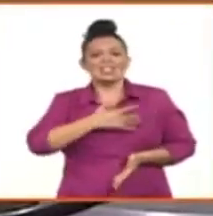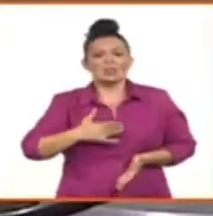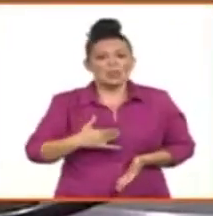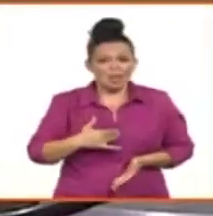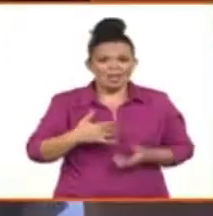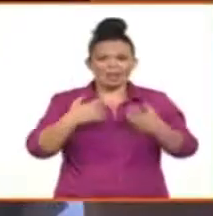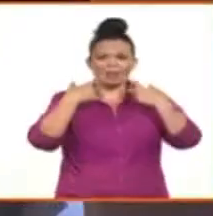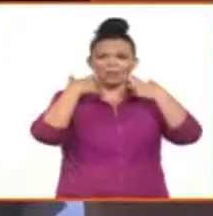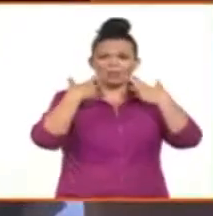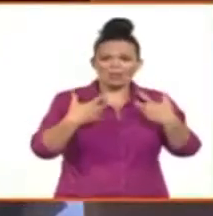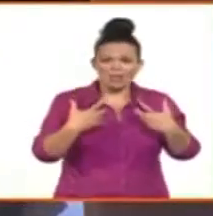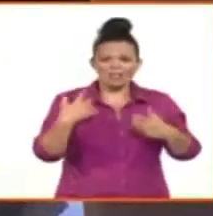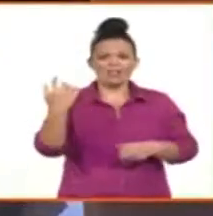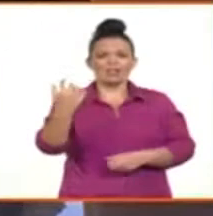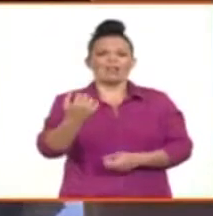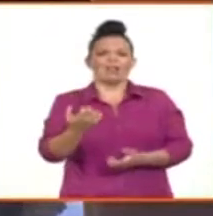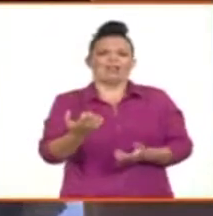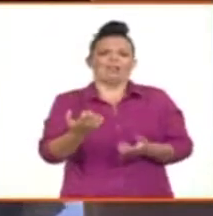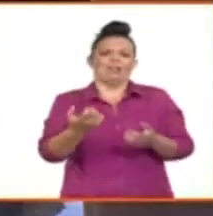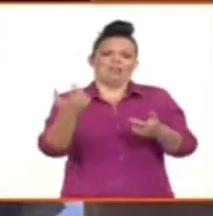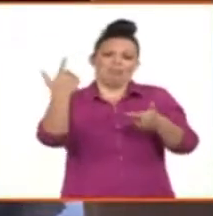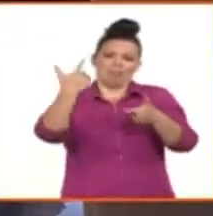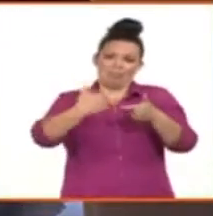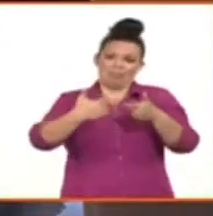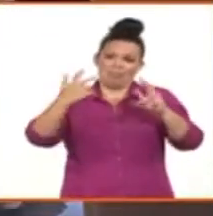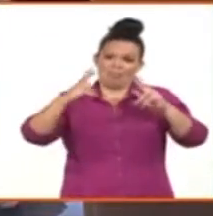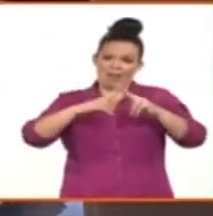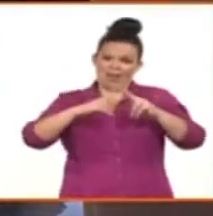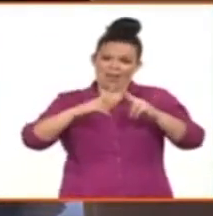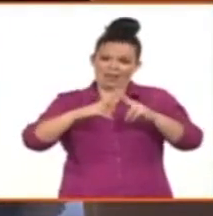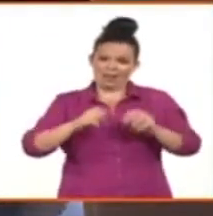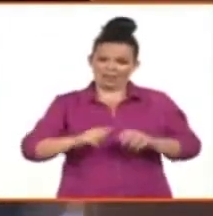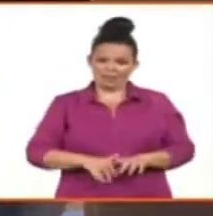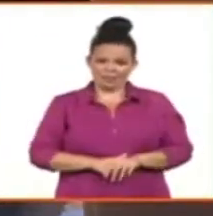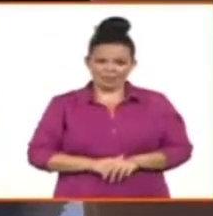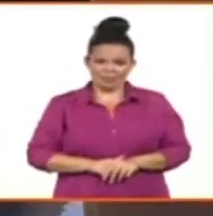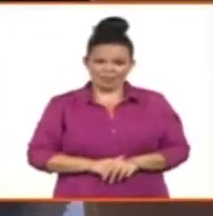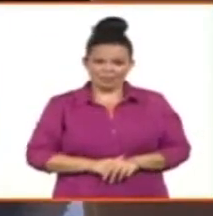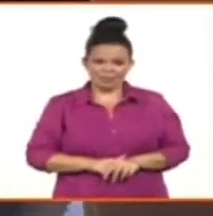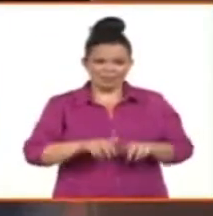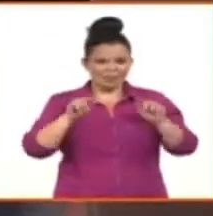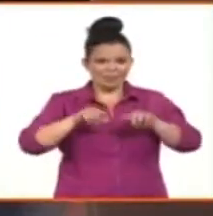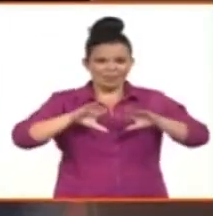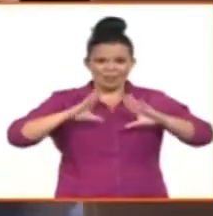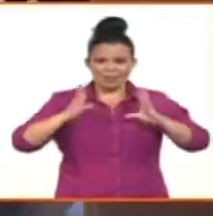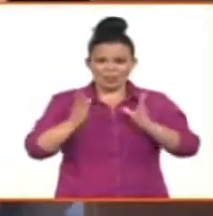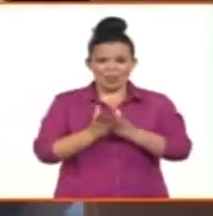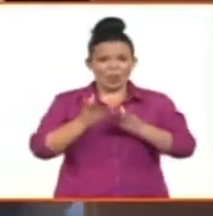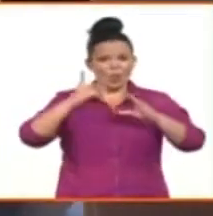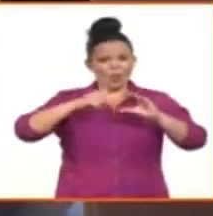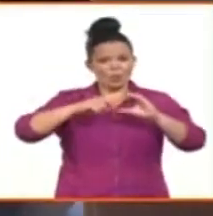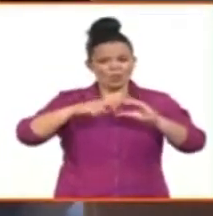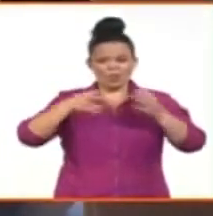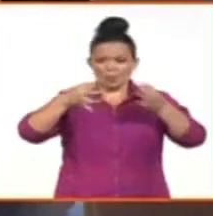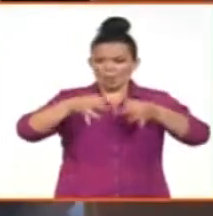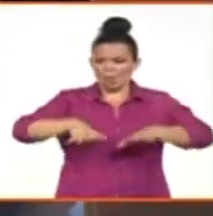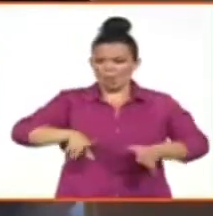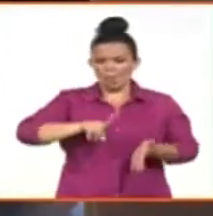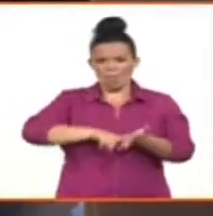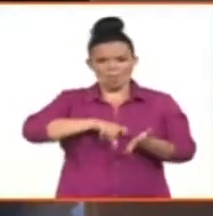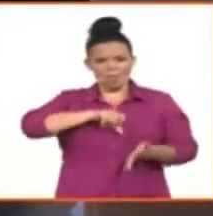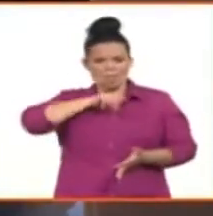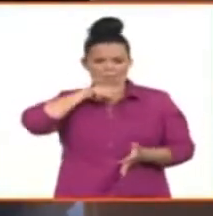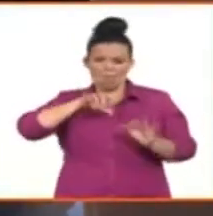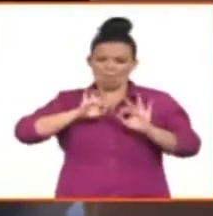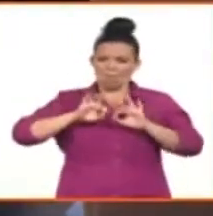felicidad. No obstante, todos estos conceptos de maternidad, familia, paternidad, han sido estudiados incluso desde el punto de vista